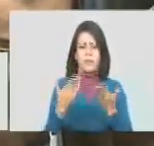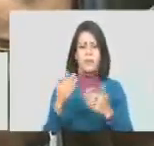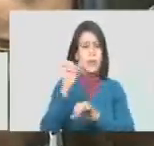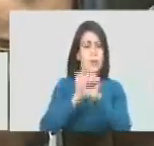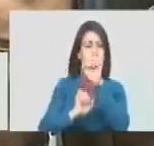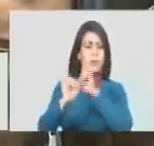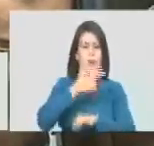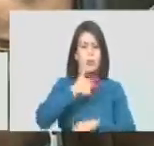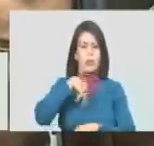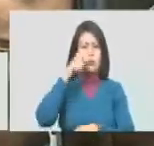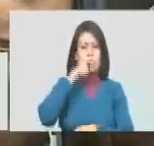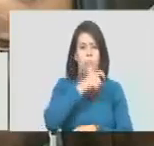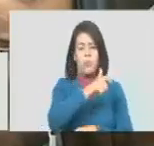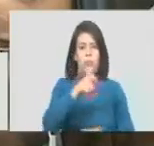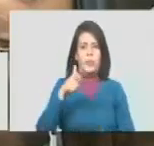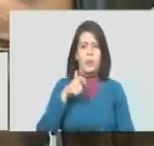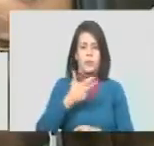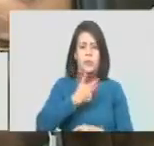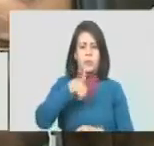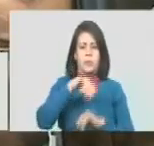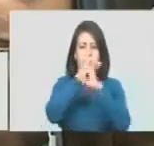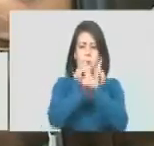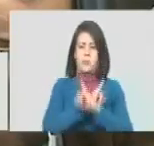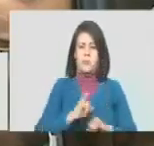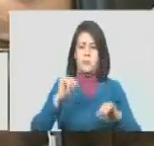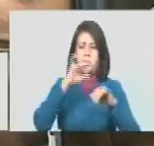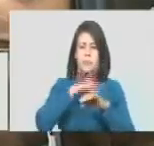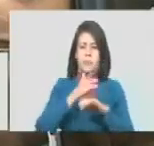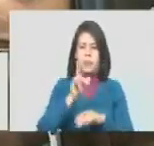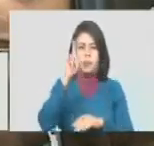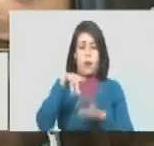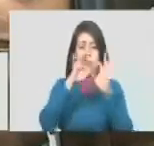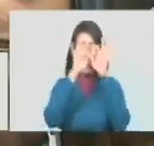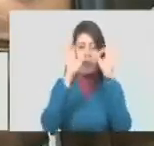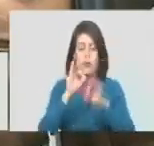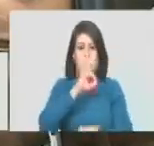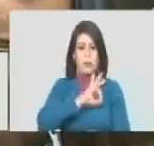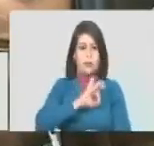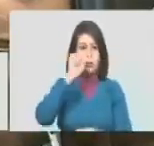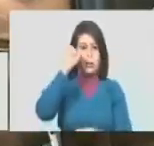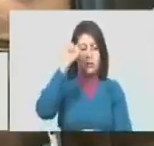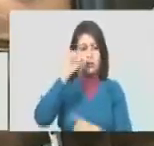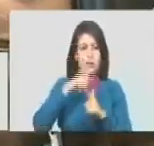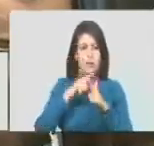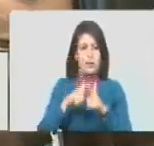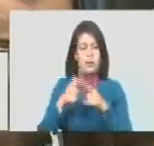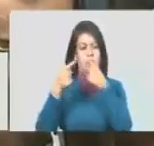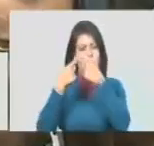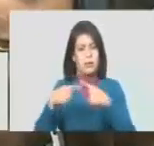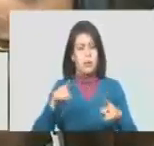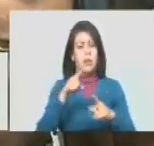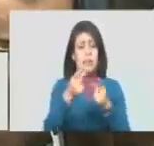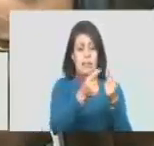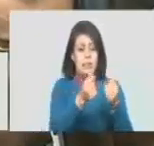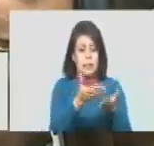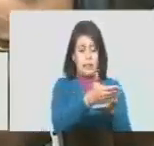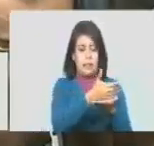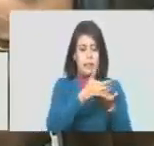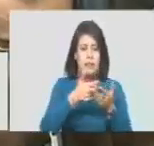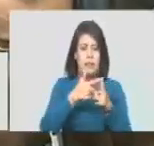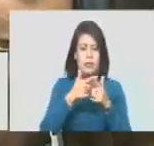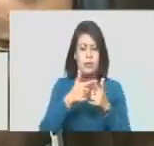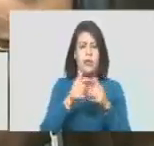defender nuestra soberanía, nuestra independencia y el modelo socialista versus el modelo capitalista,